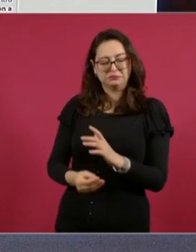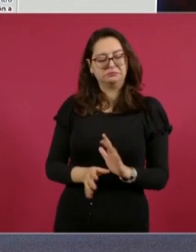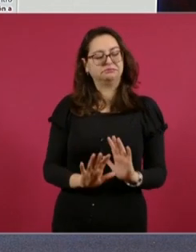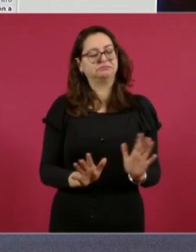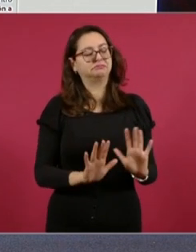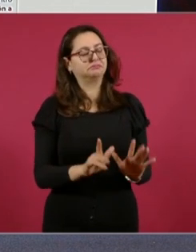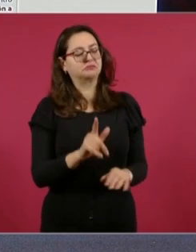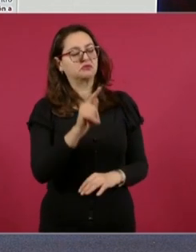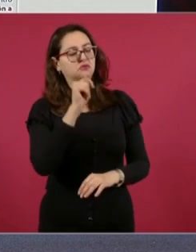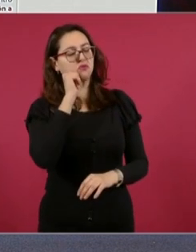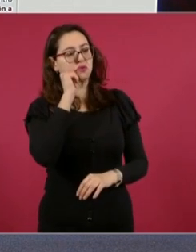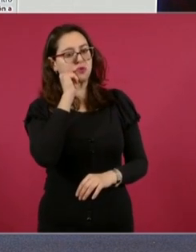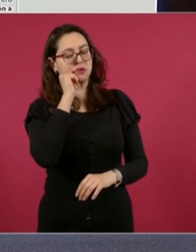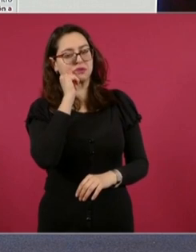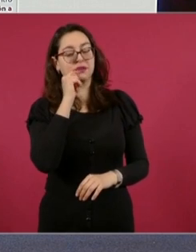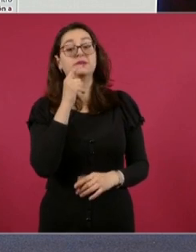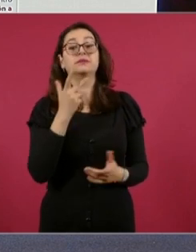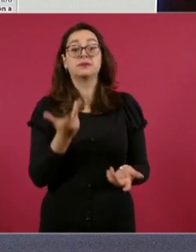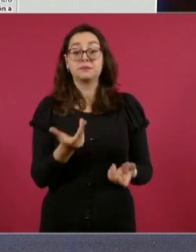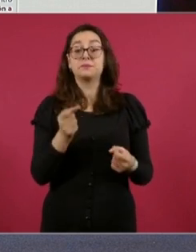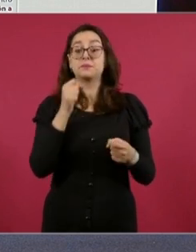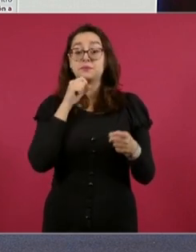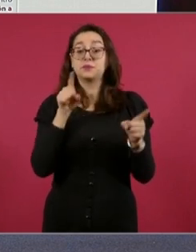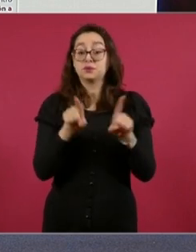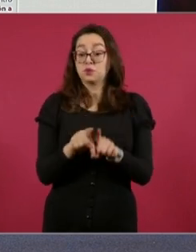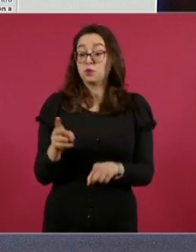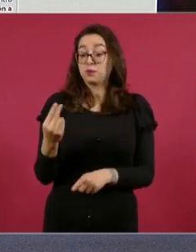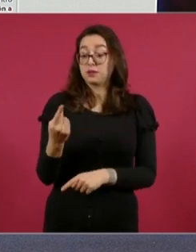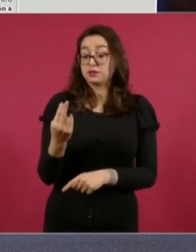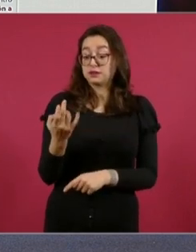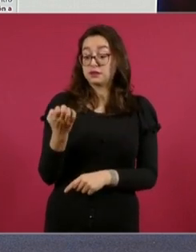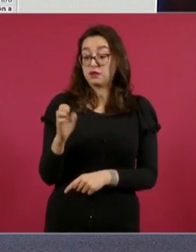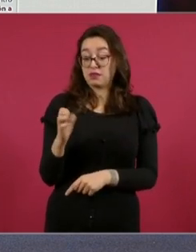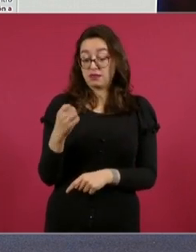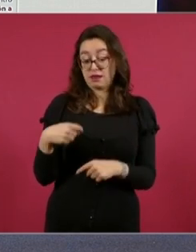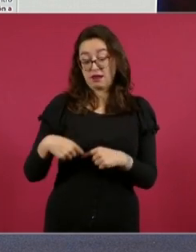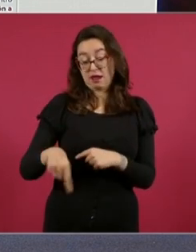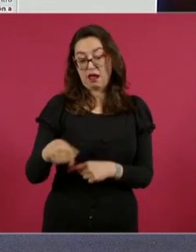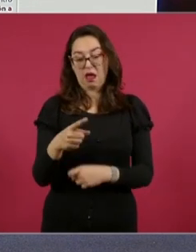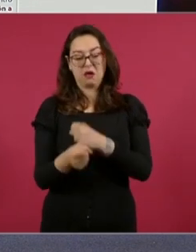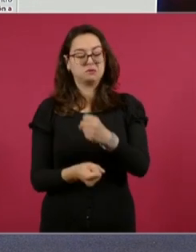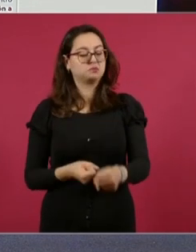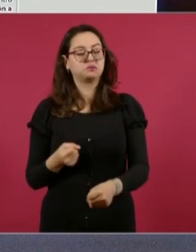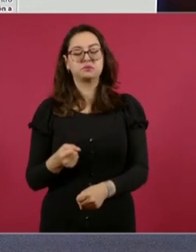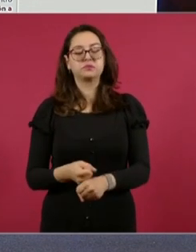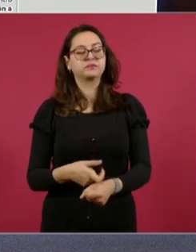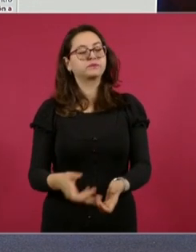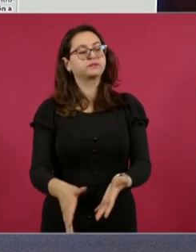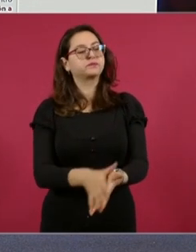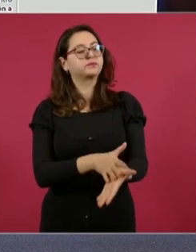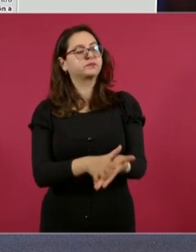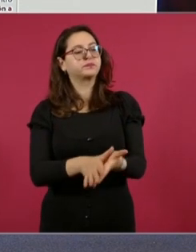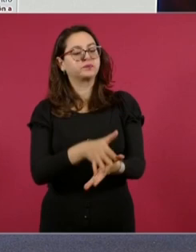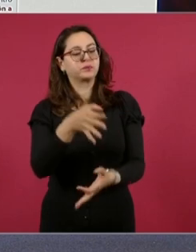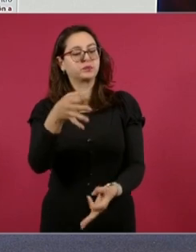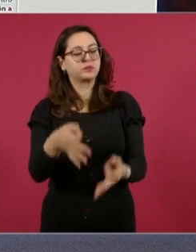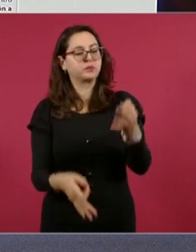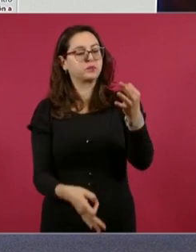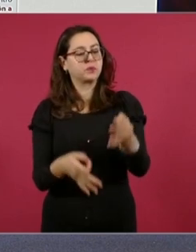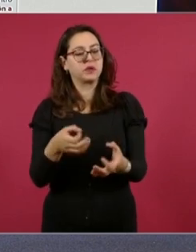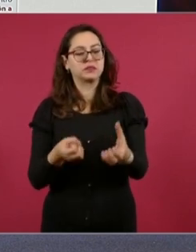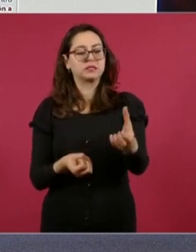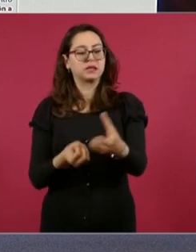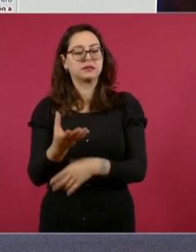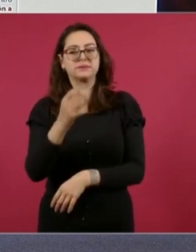del 25 de enero de este año, decretó la no vinculación a proceso a su favor. José Alberto N. continúa